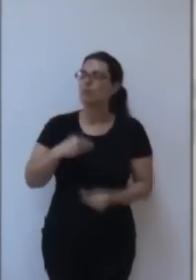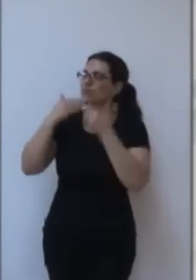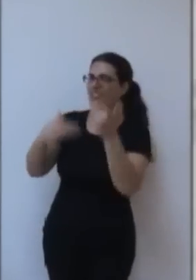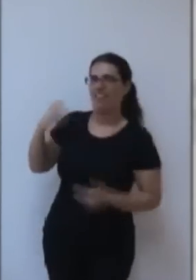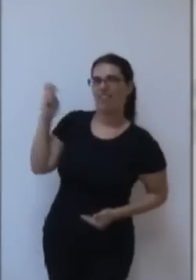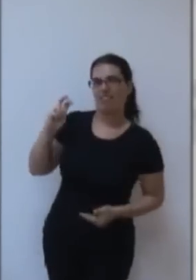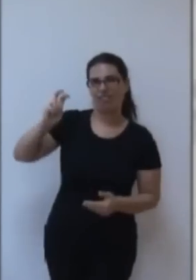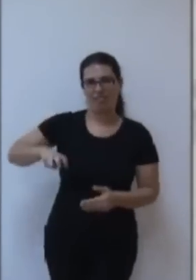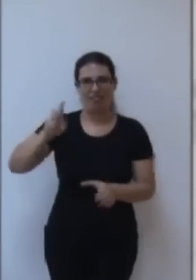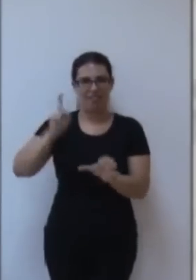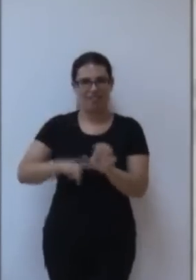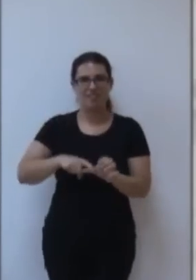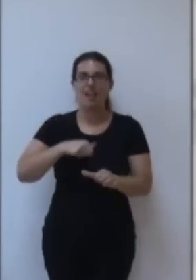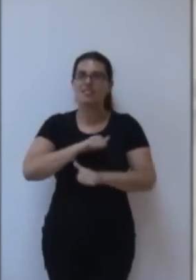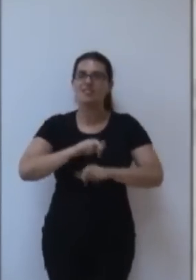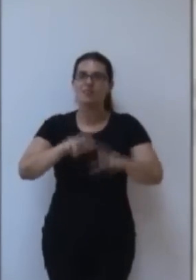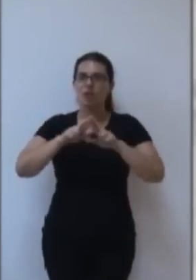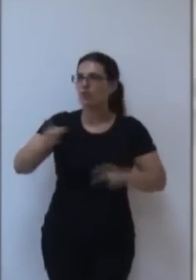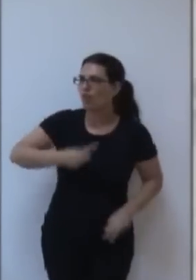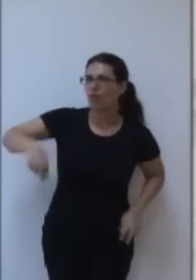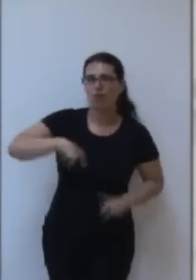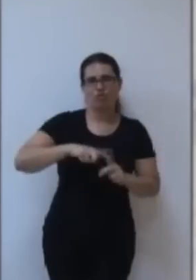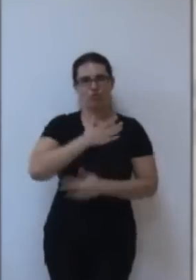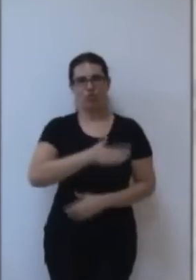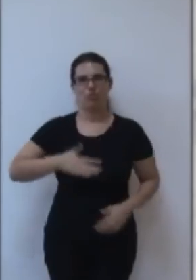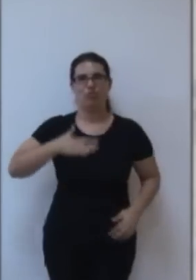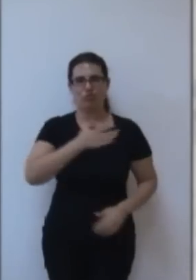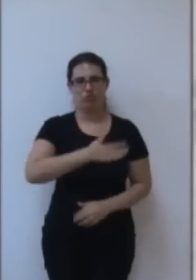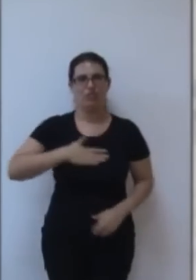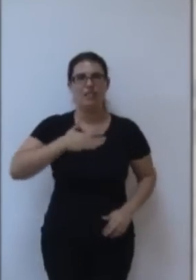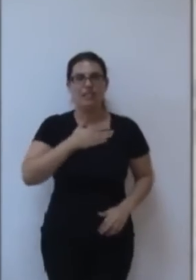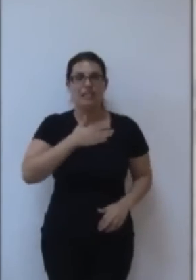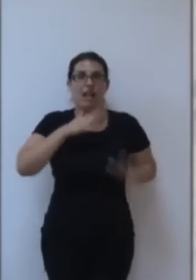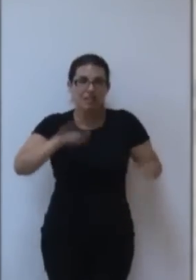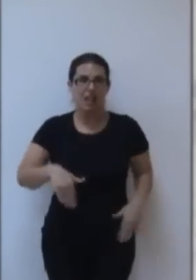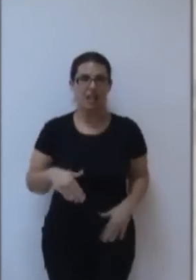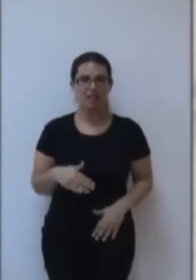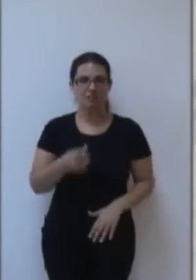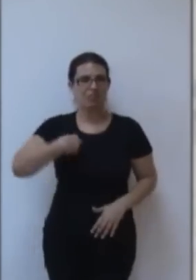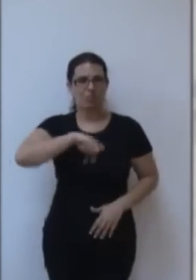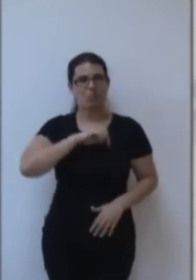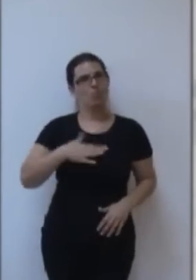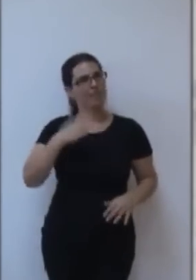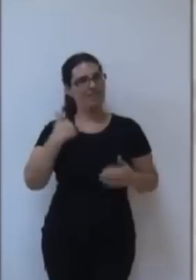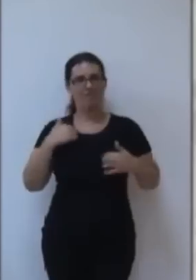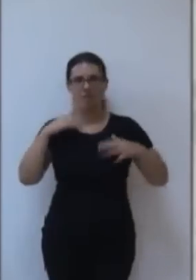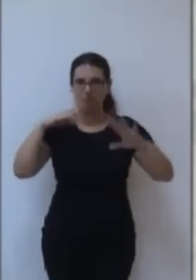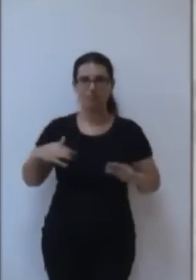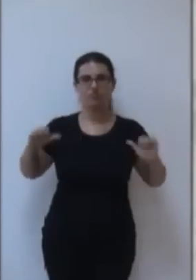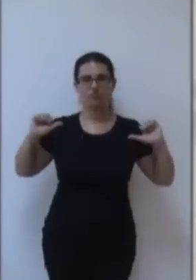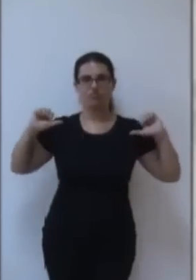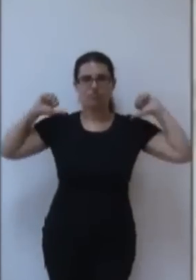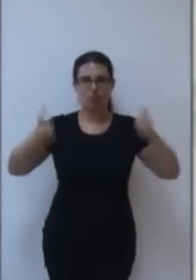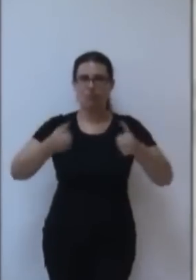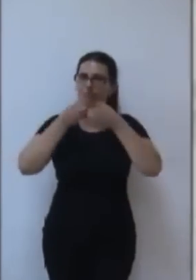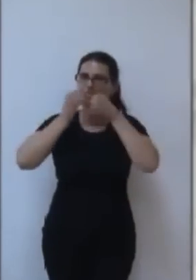en la mesa. Espero que os encontréis cómodos todos y que bueno, pues podamos dar inicio